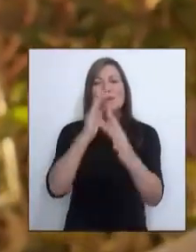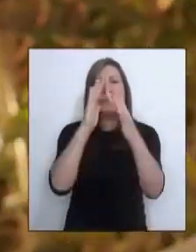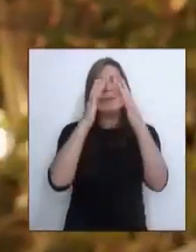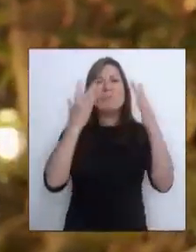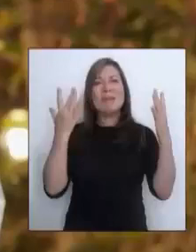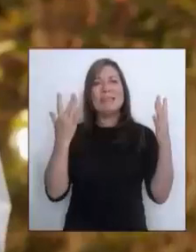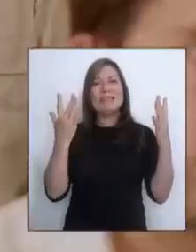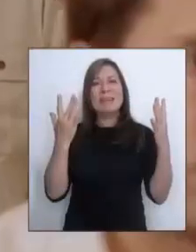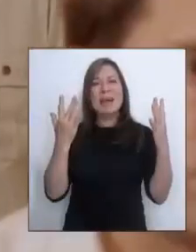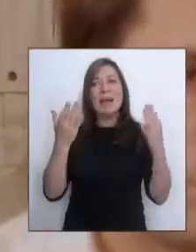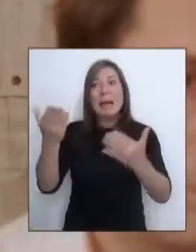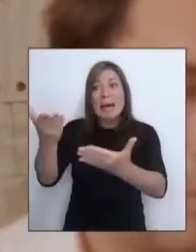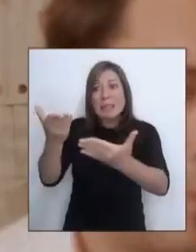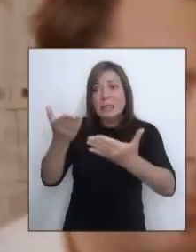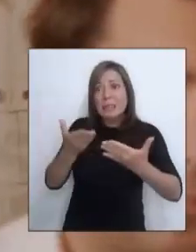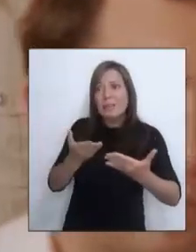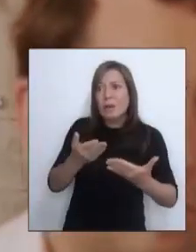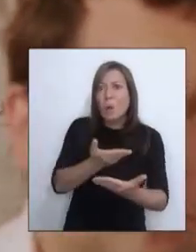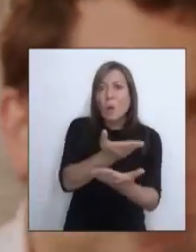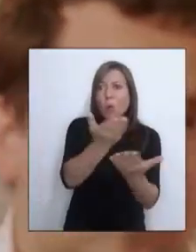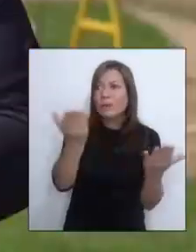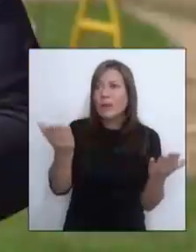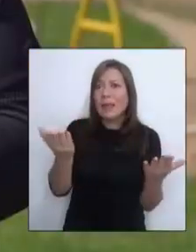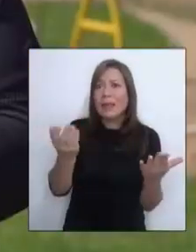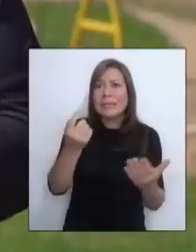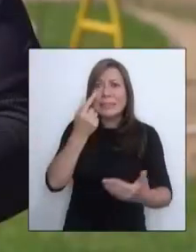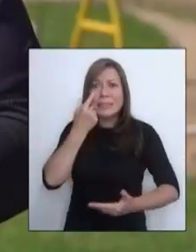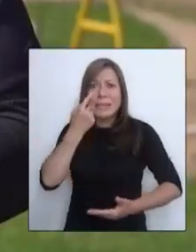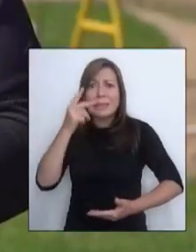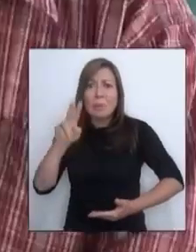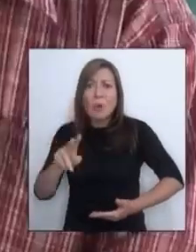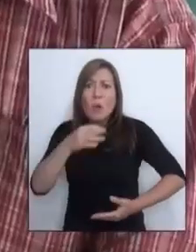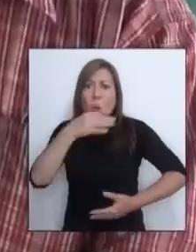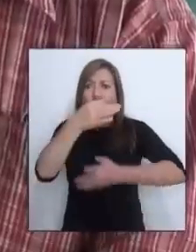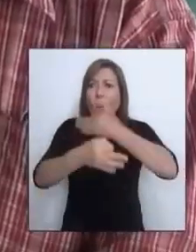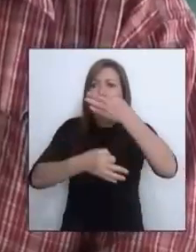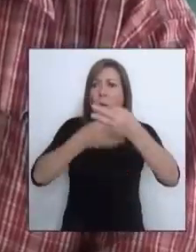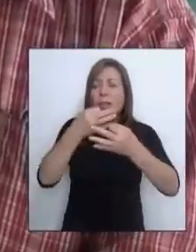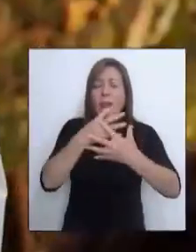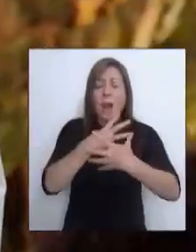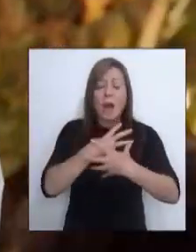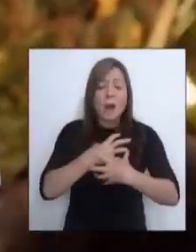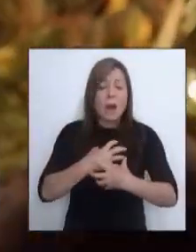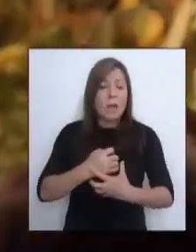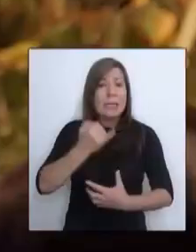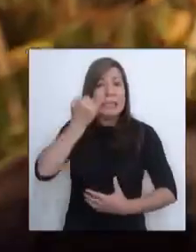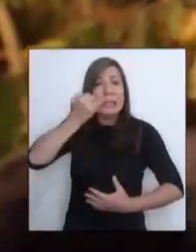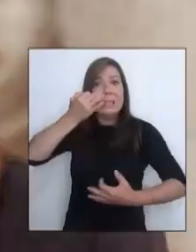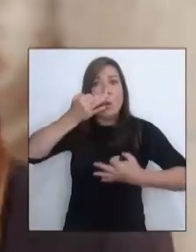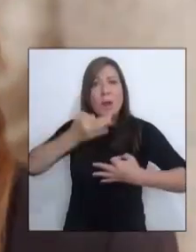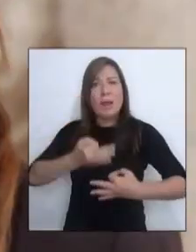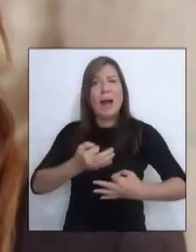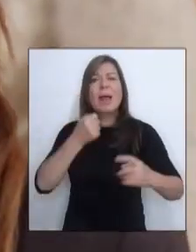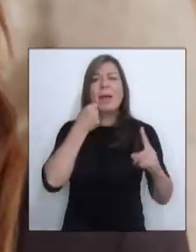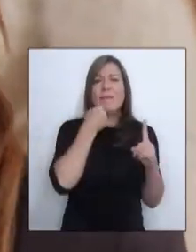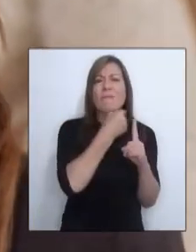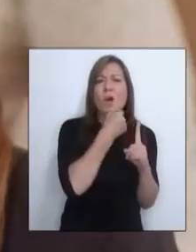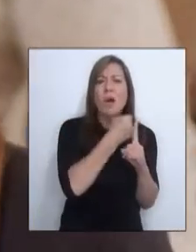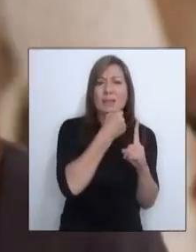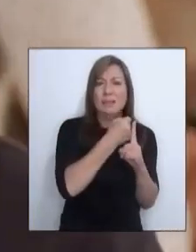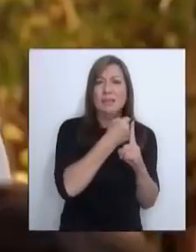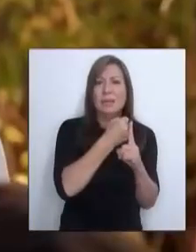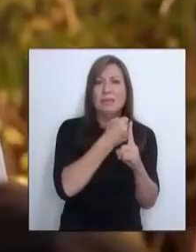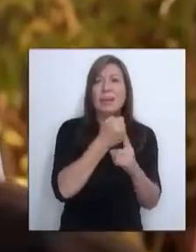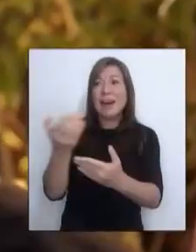sorpresas y de recibir de ustedes testimonios desgarradores por la inseguridad y la violencia.